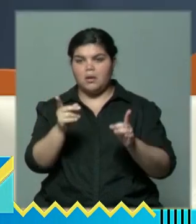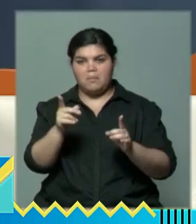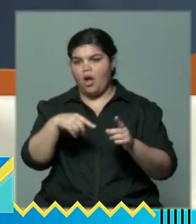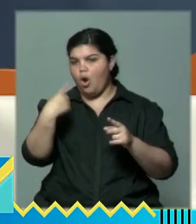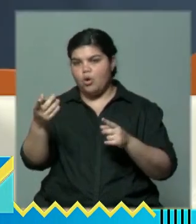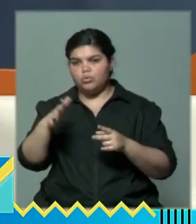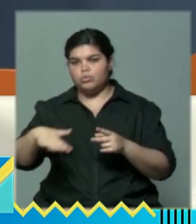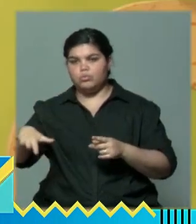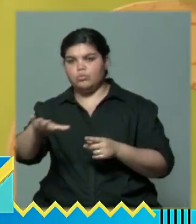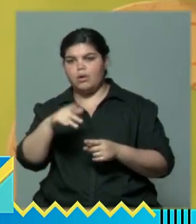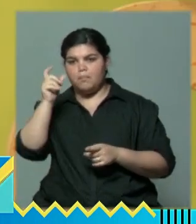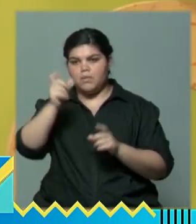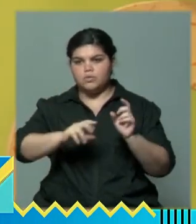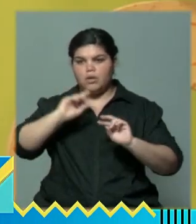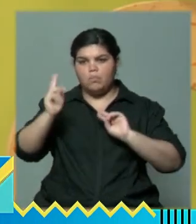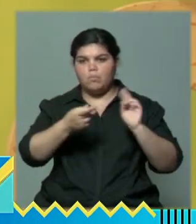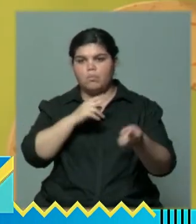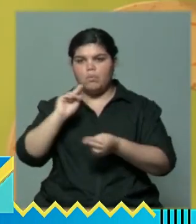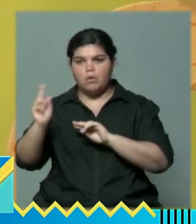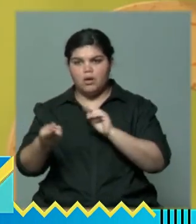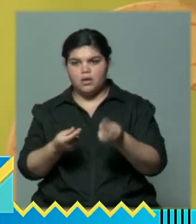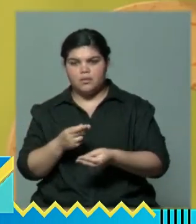de personas mueren